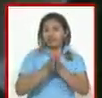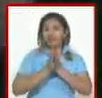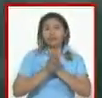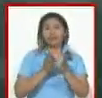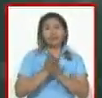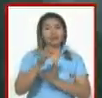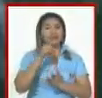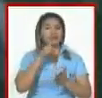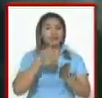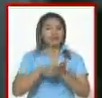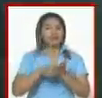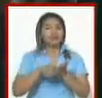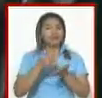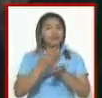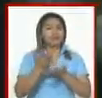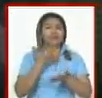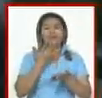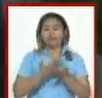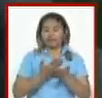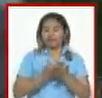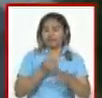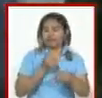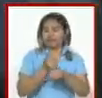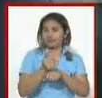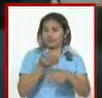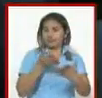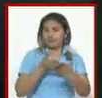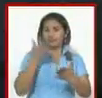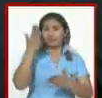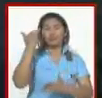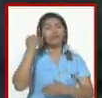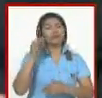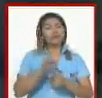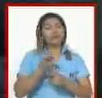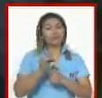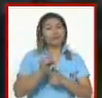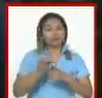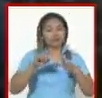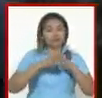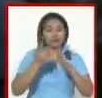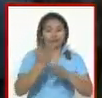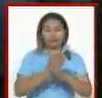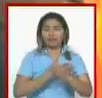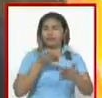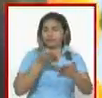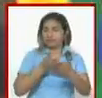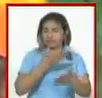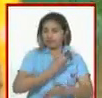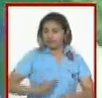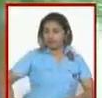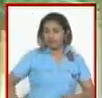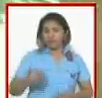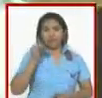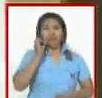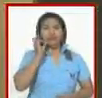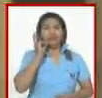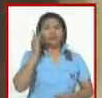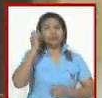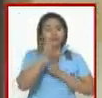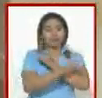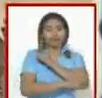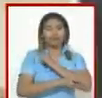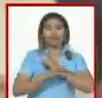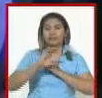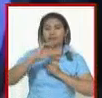solicitó mediante otra carta se retire la proposición acusatoria en su contra o caso contrario se inició un proceso contra el presidente evo morales por la